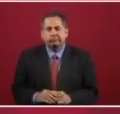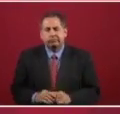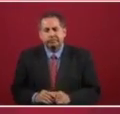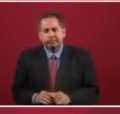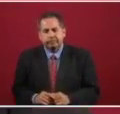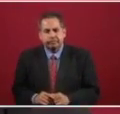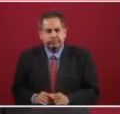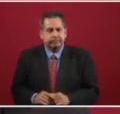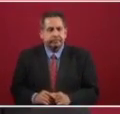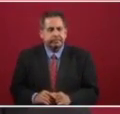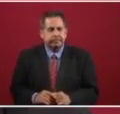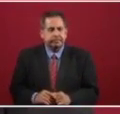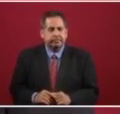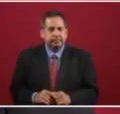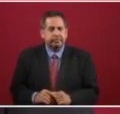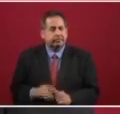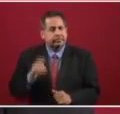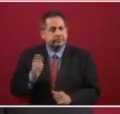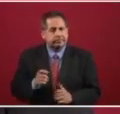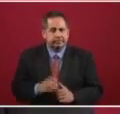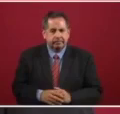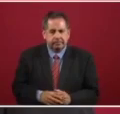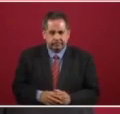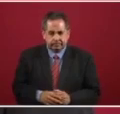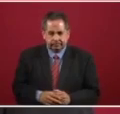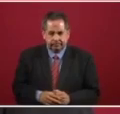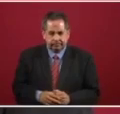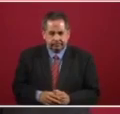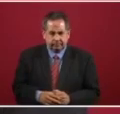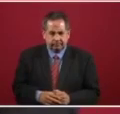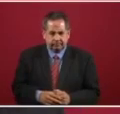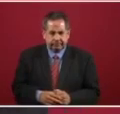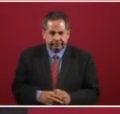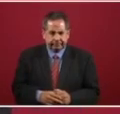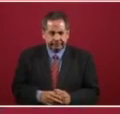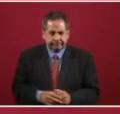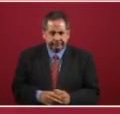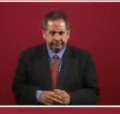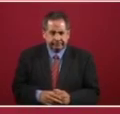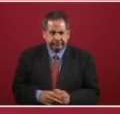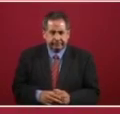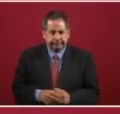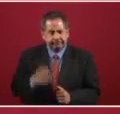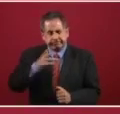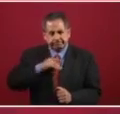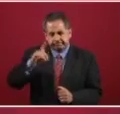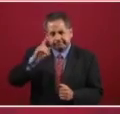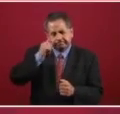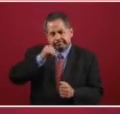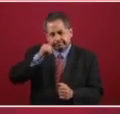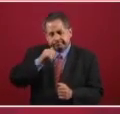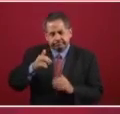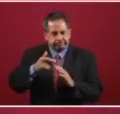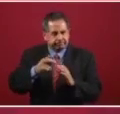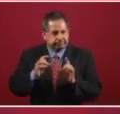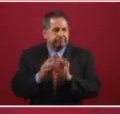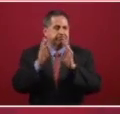Pues las que se aconsejan en estos casos,